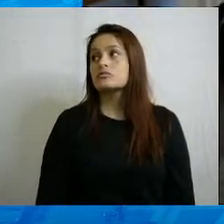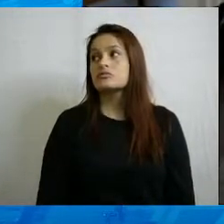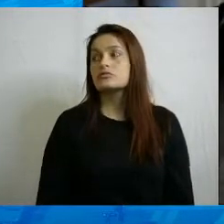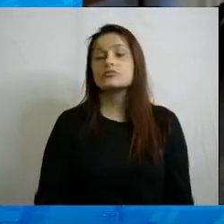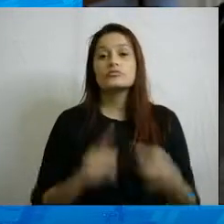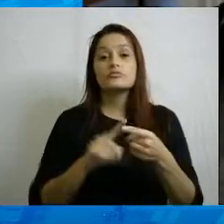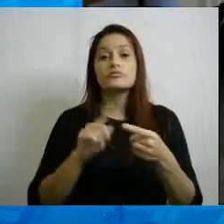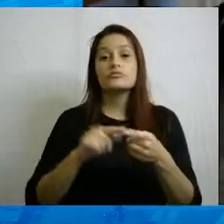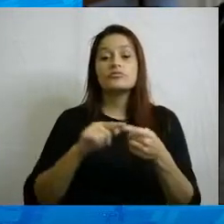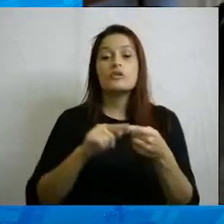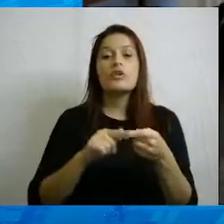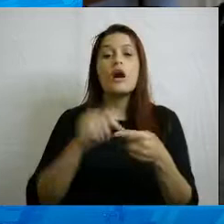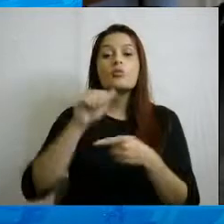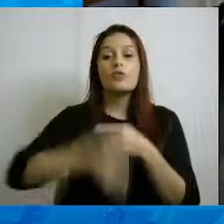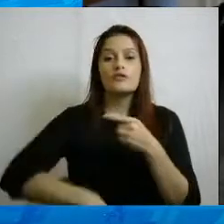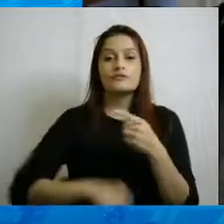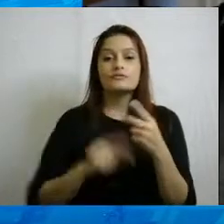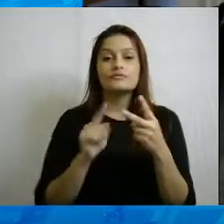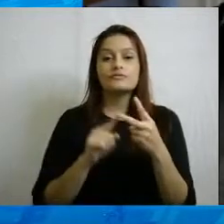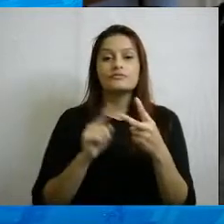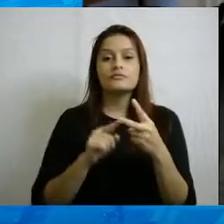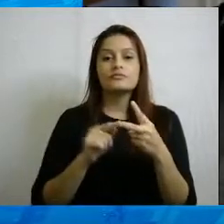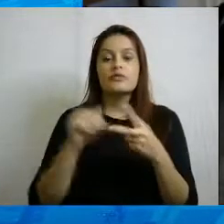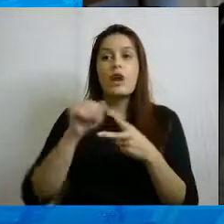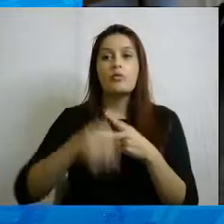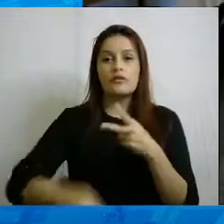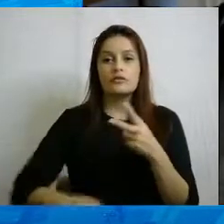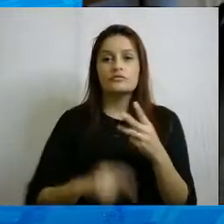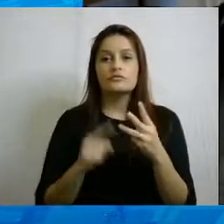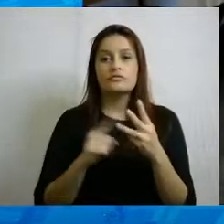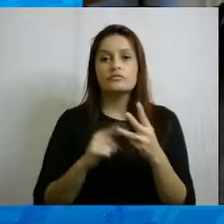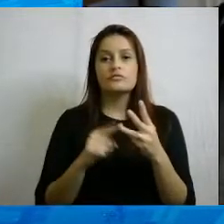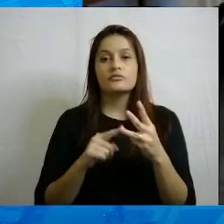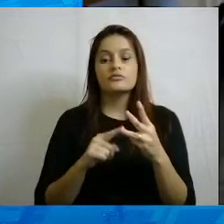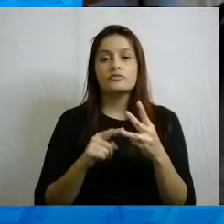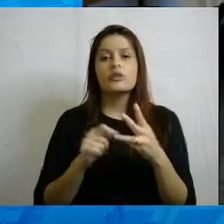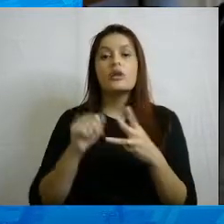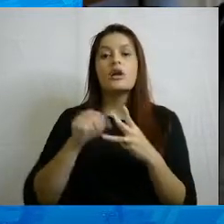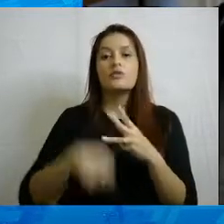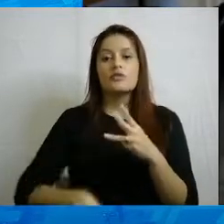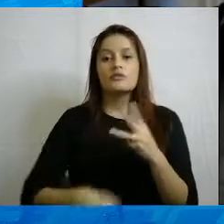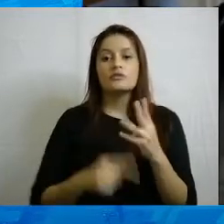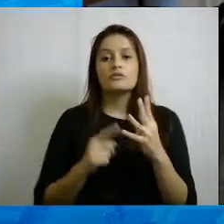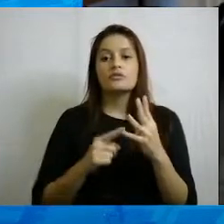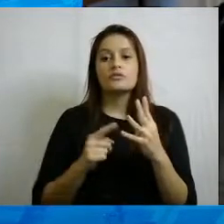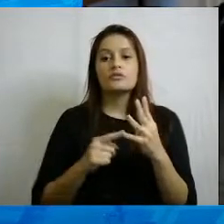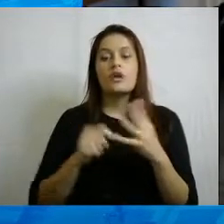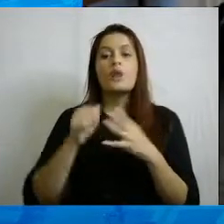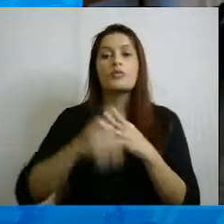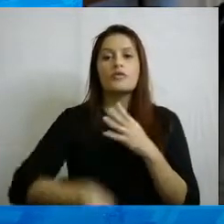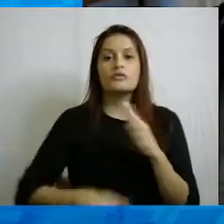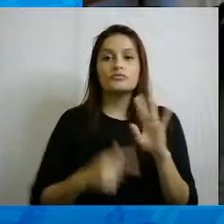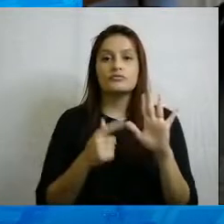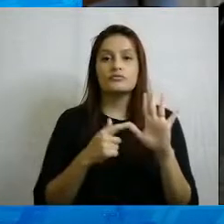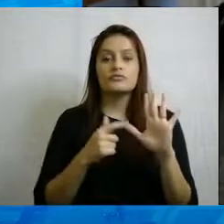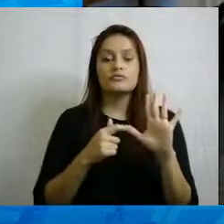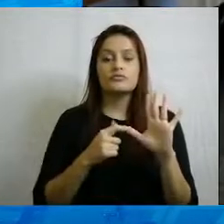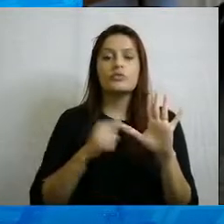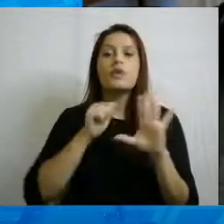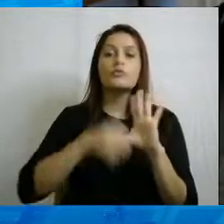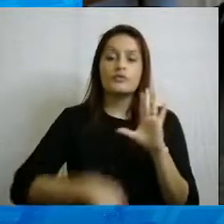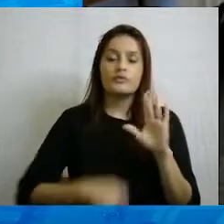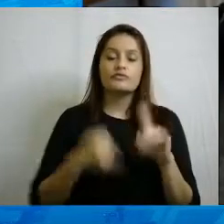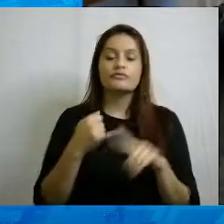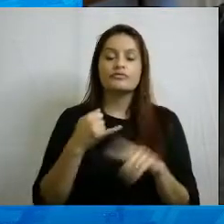Martínez. Apruebo. Señor Domínguez. Apruebo. Alarcón. Apruebo. Enríquez. Apruebo. Cavión.